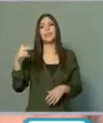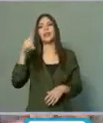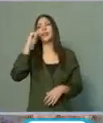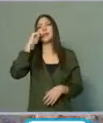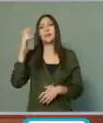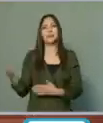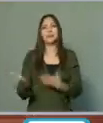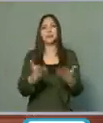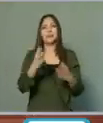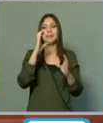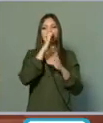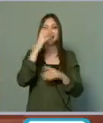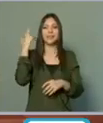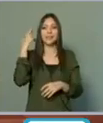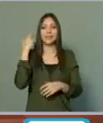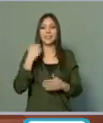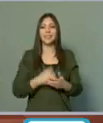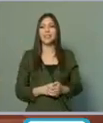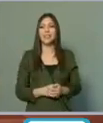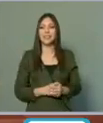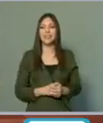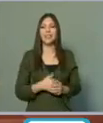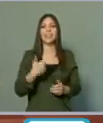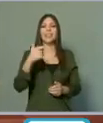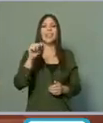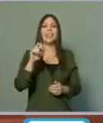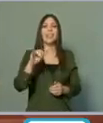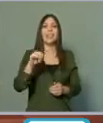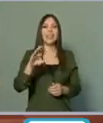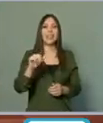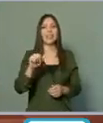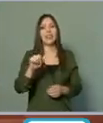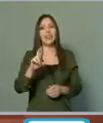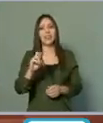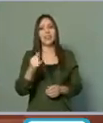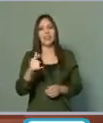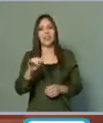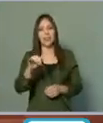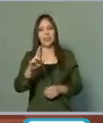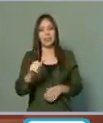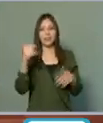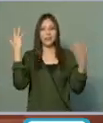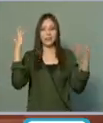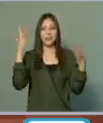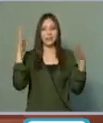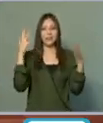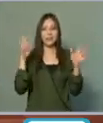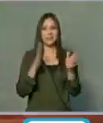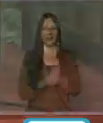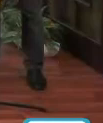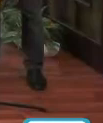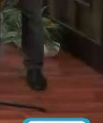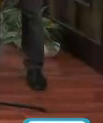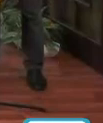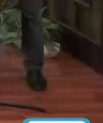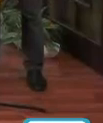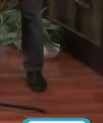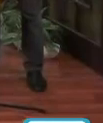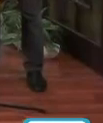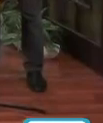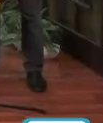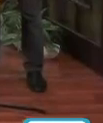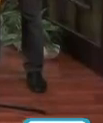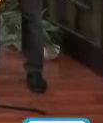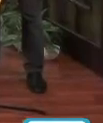la música. Ellos son Kalinka, Arco y Lira. Clásico. Fuerte el aplauso, venga.